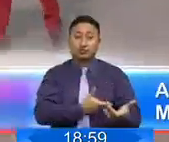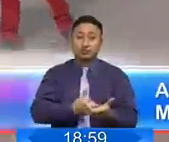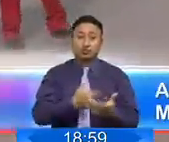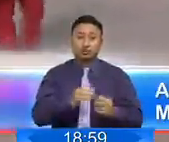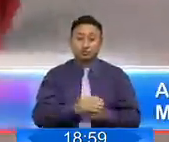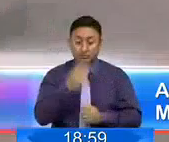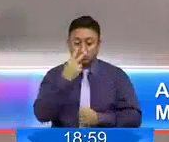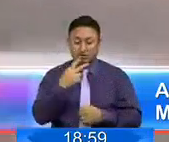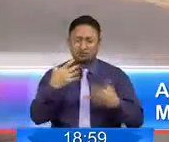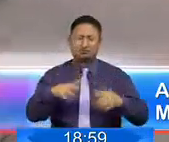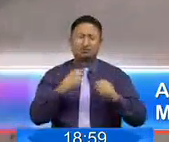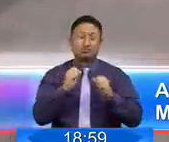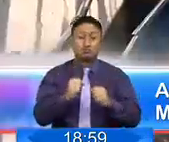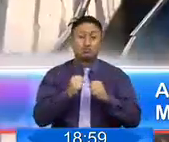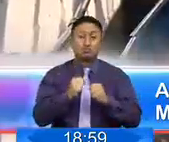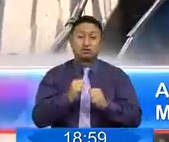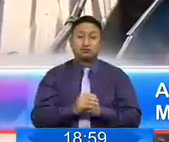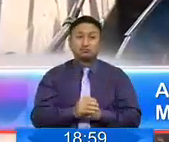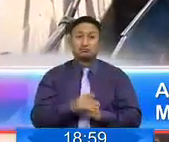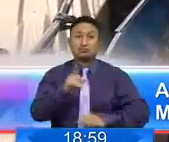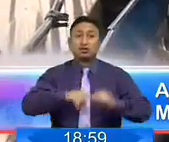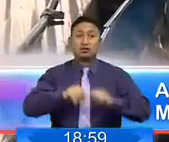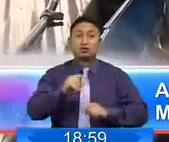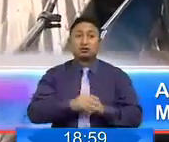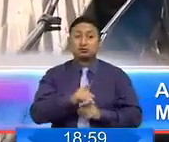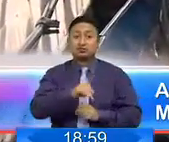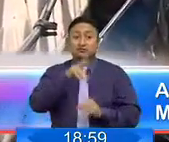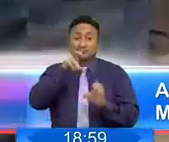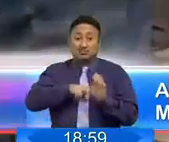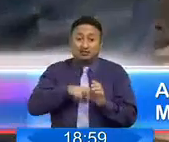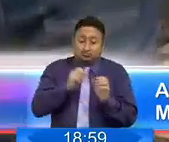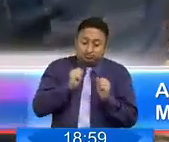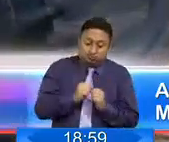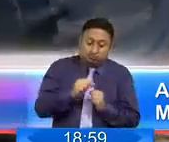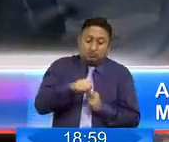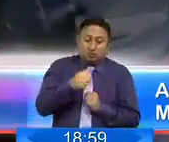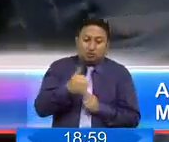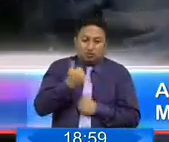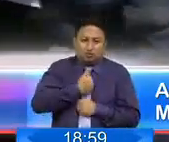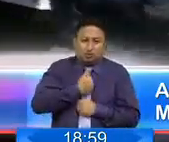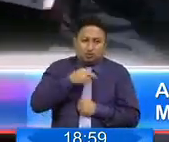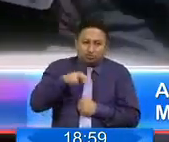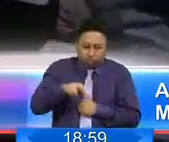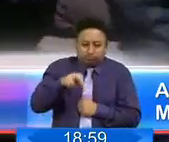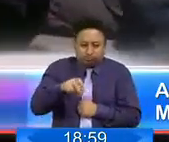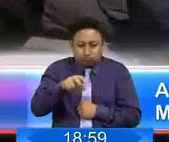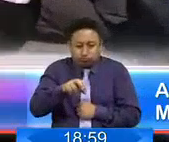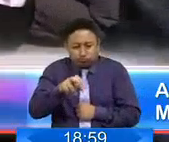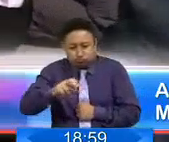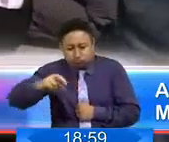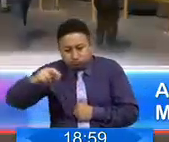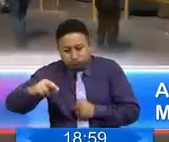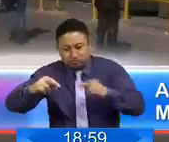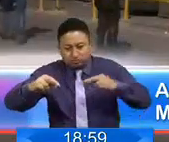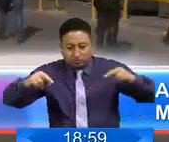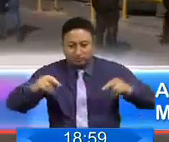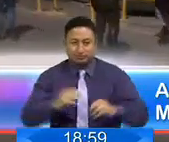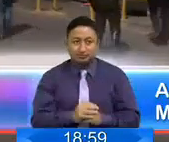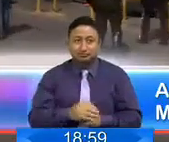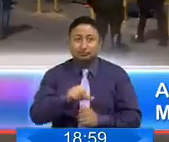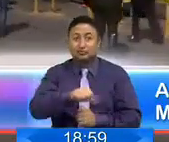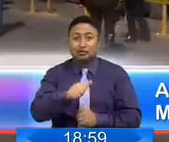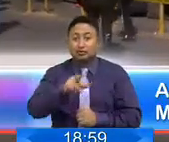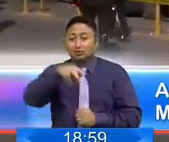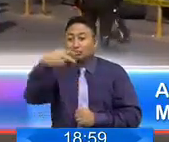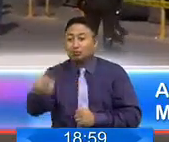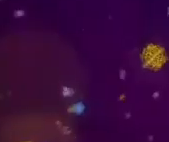toparon con un cuadro espantoso. Unos estaban aún en el interior, otros que salieron por sus propios medios a un costado de la vía y otros en el